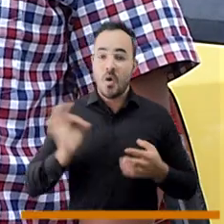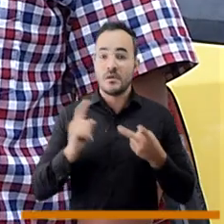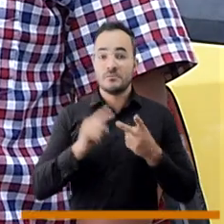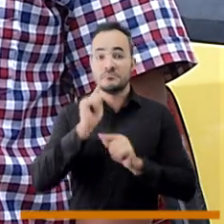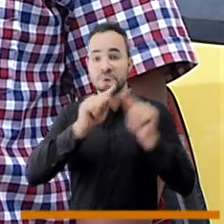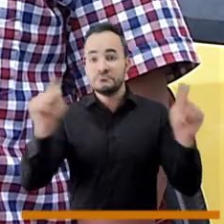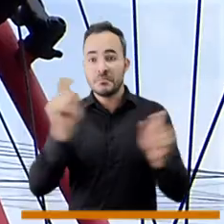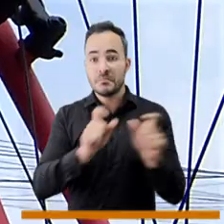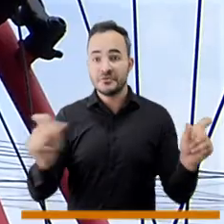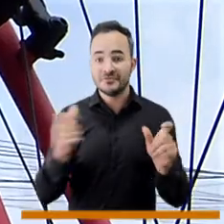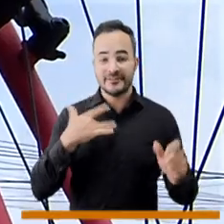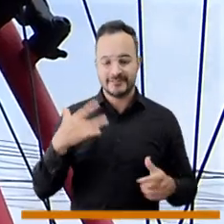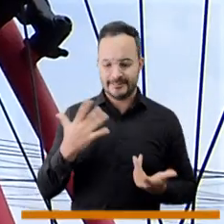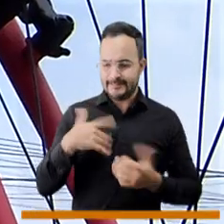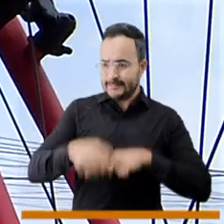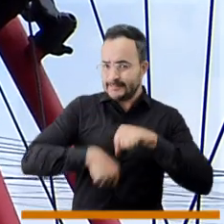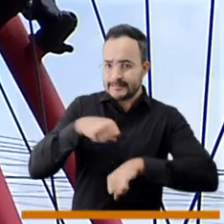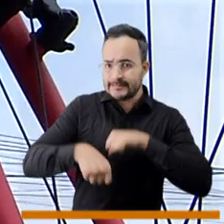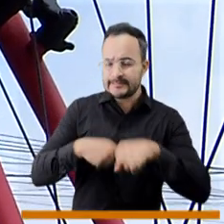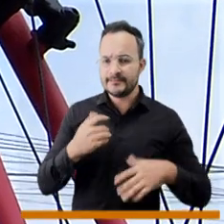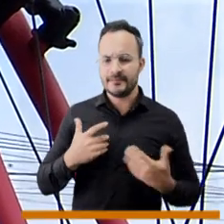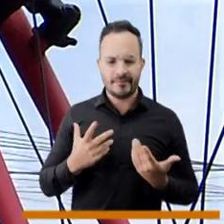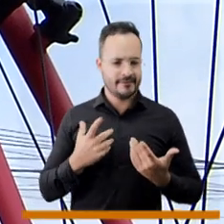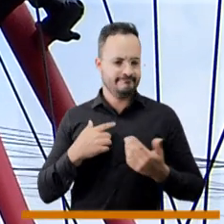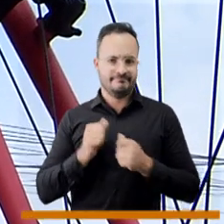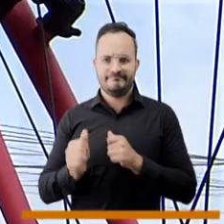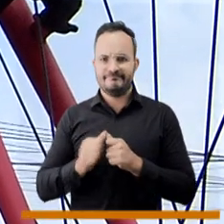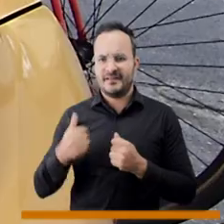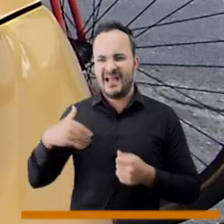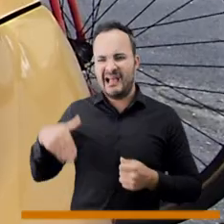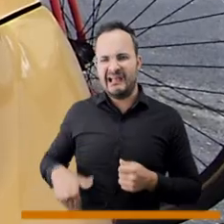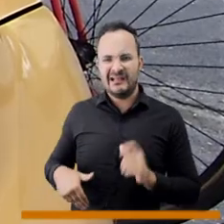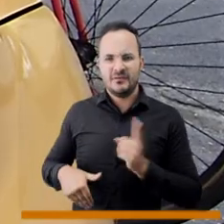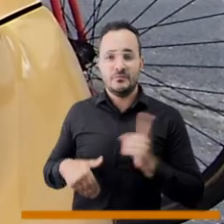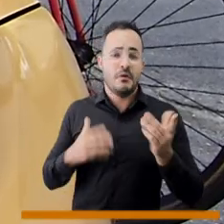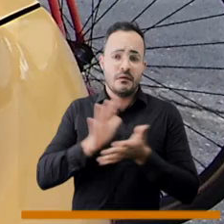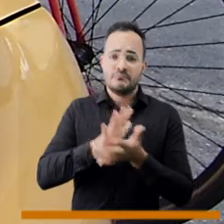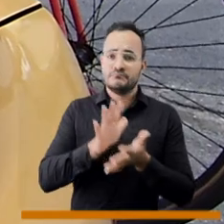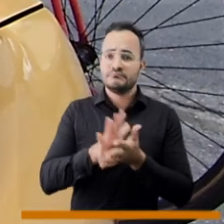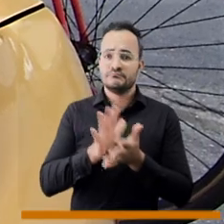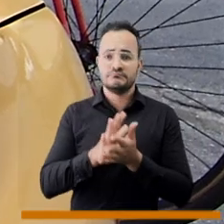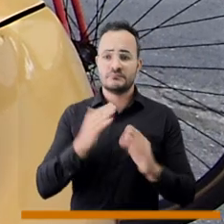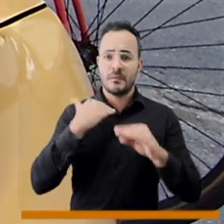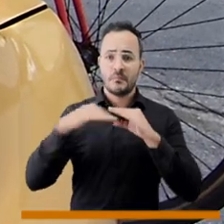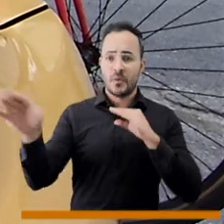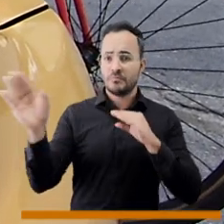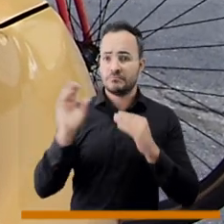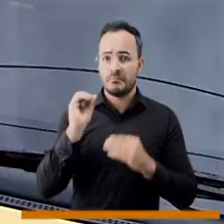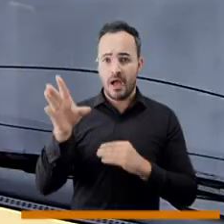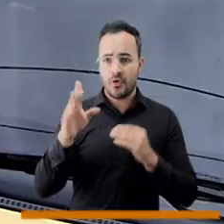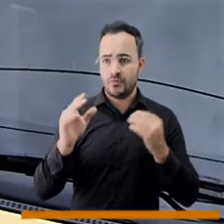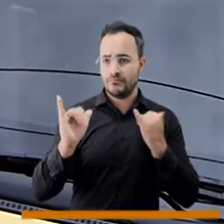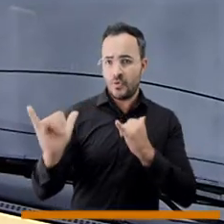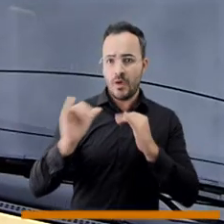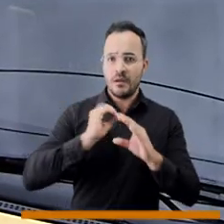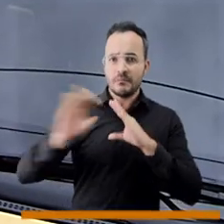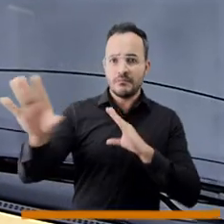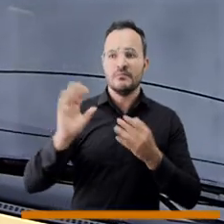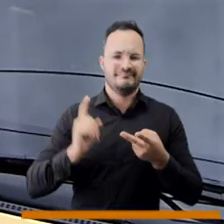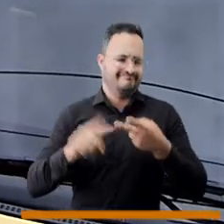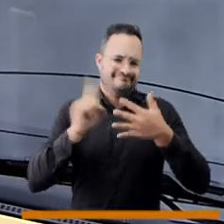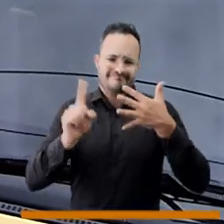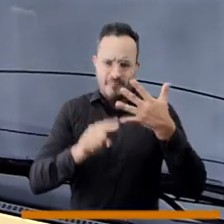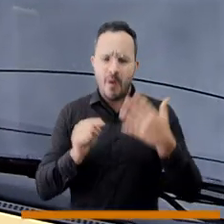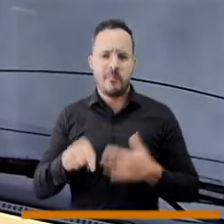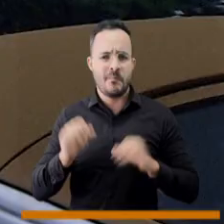tenemos también la oportunidad de que, como la gente sale a montar en su bicicleta, no sale con sus billeteras, pueda pagar con transferencias, tenemos todos los medios